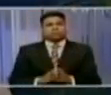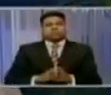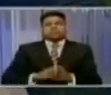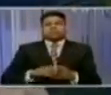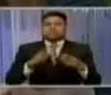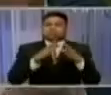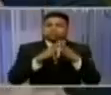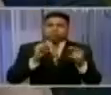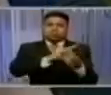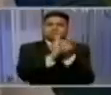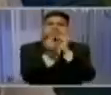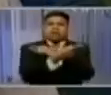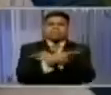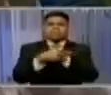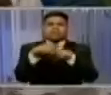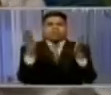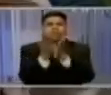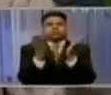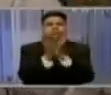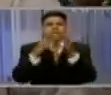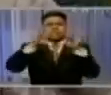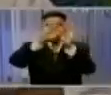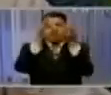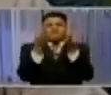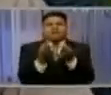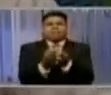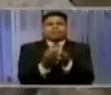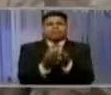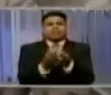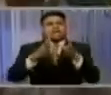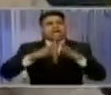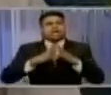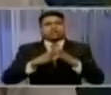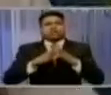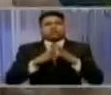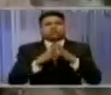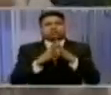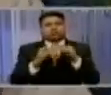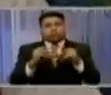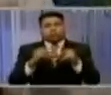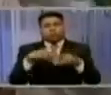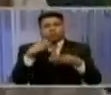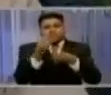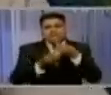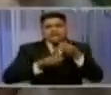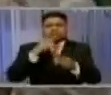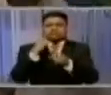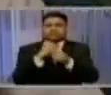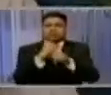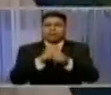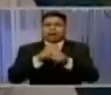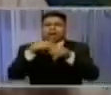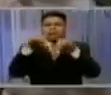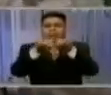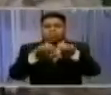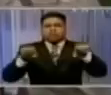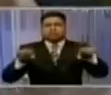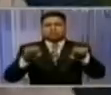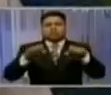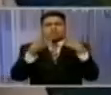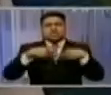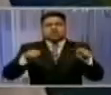estudiantes y a la familia en protagonistas del hecho de la educación, como hoy lo es en Venezuela.